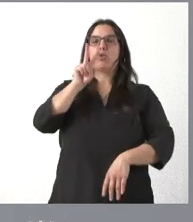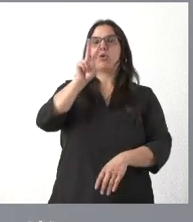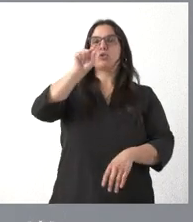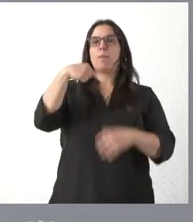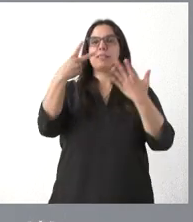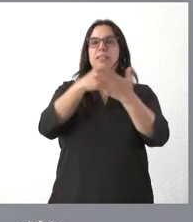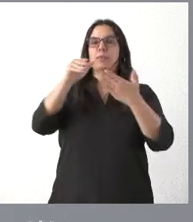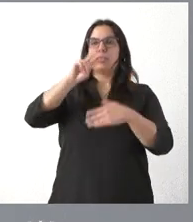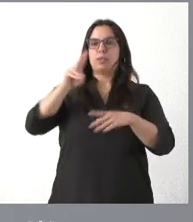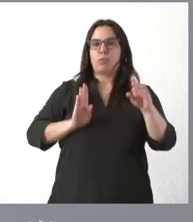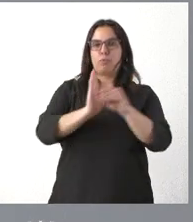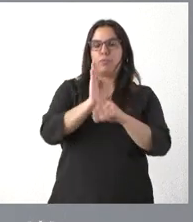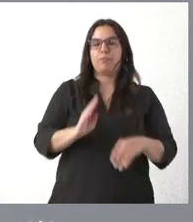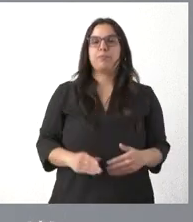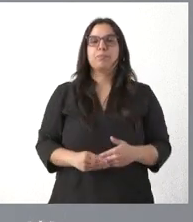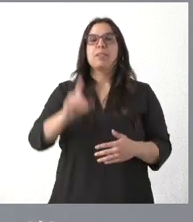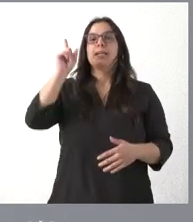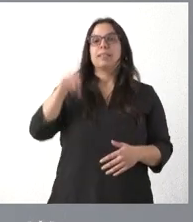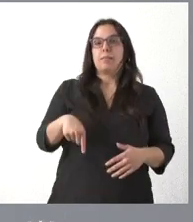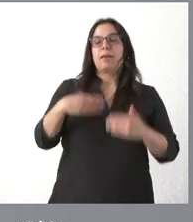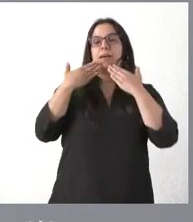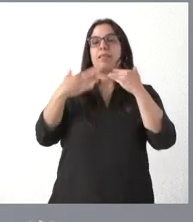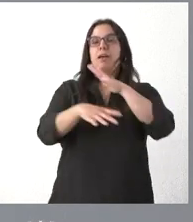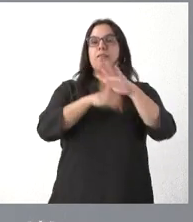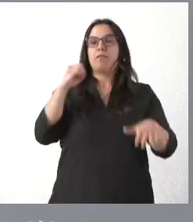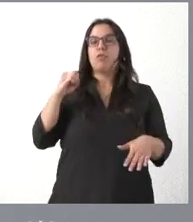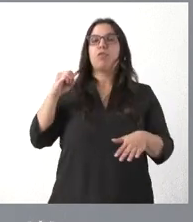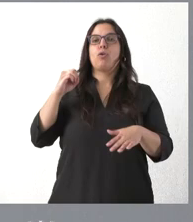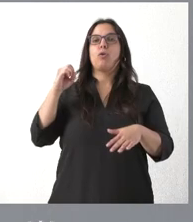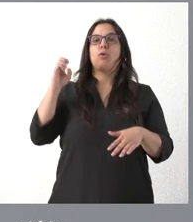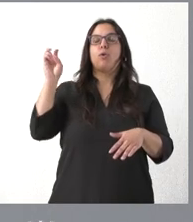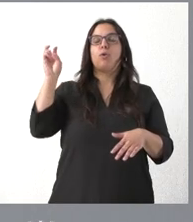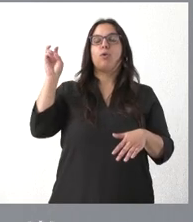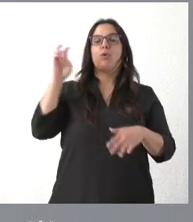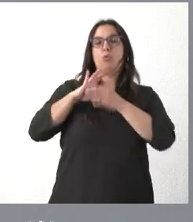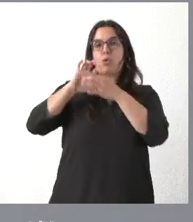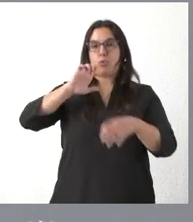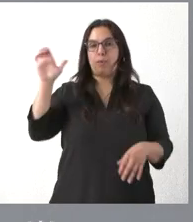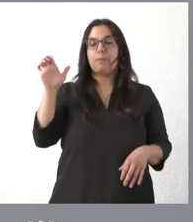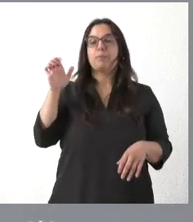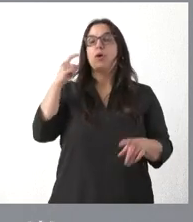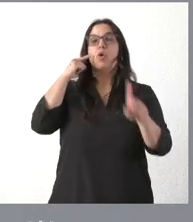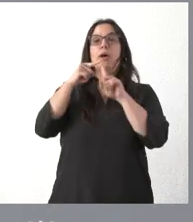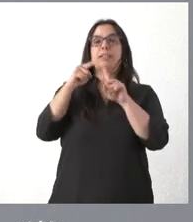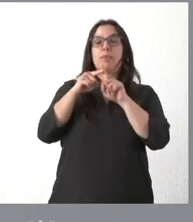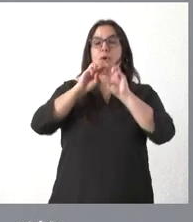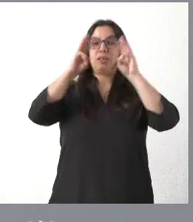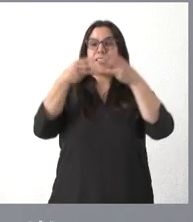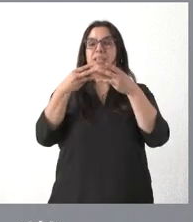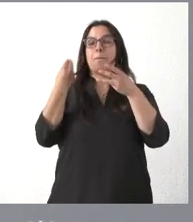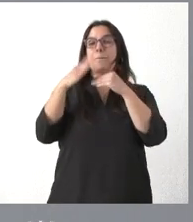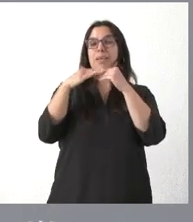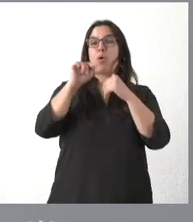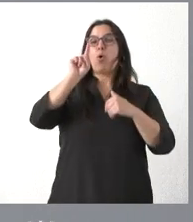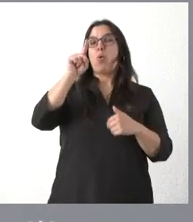de euros también son fondos financiados por la Unión Europea el objetivo es garantizar una conectividad de al menos un gigabytes